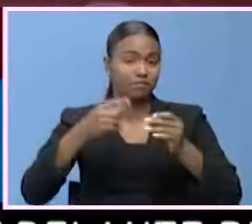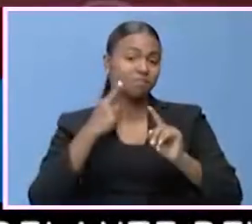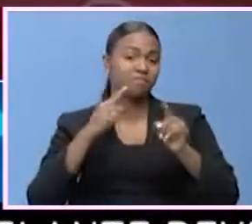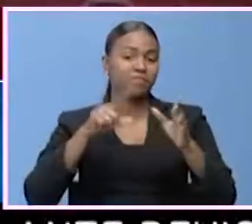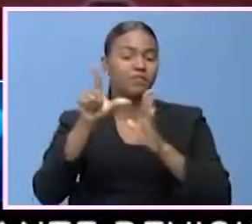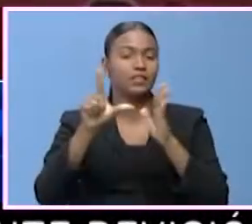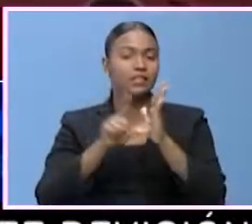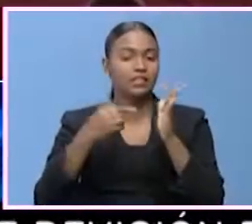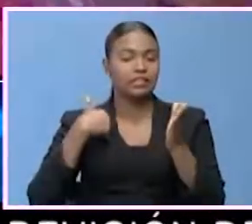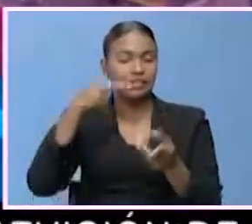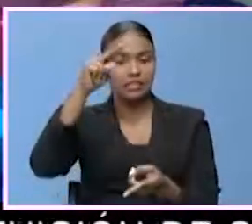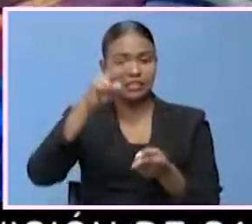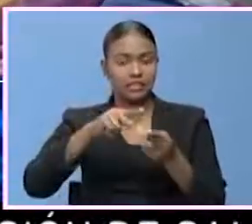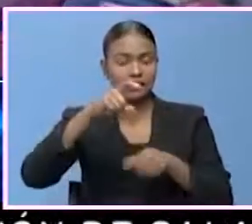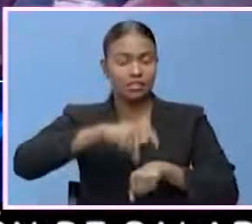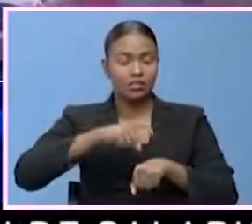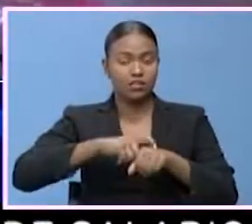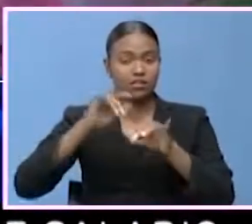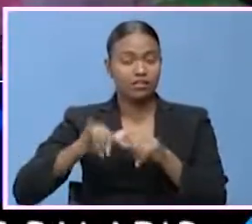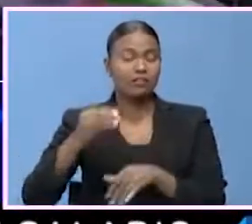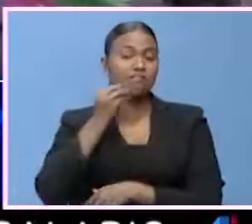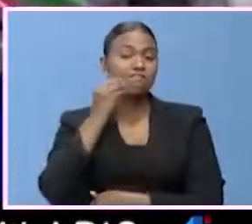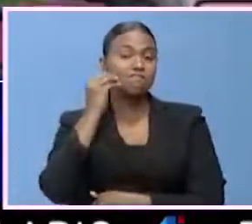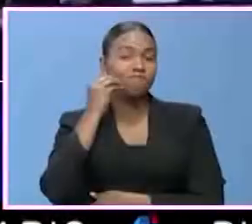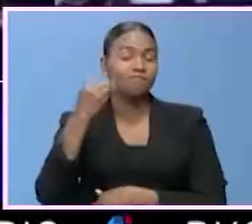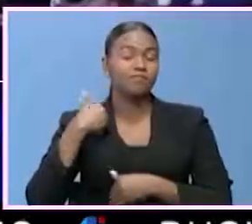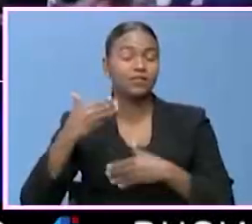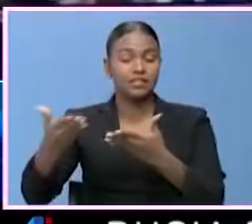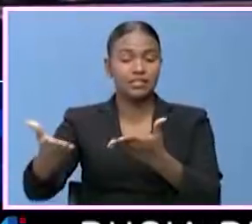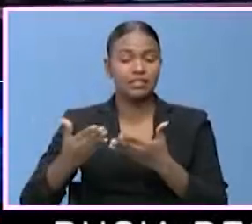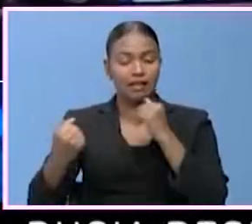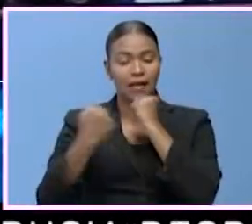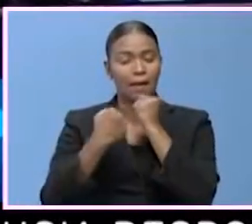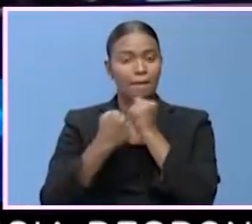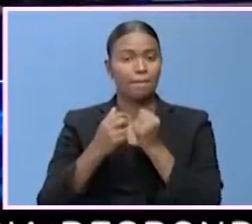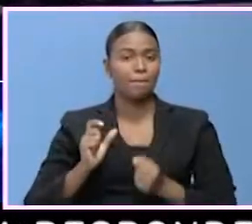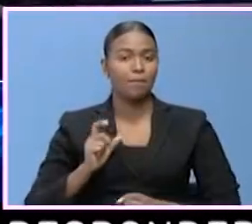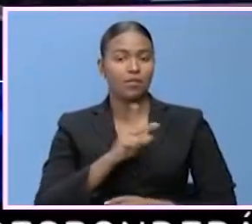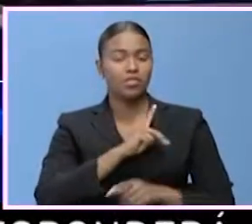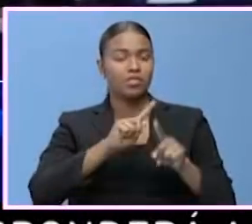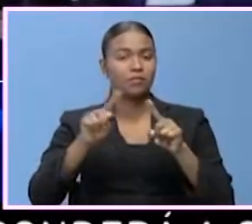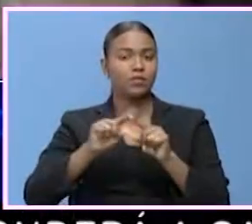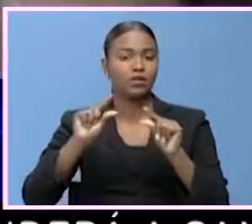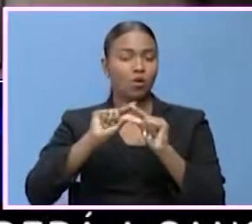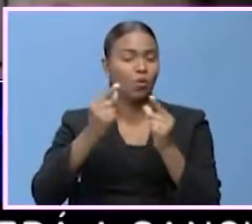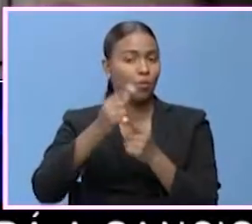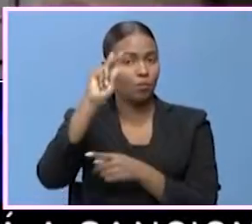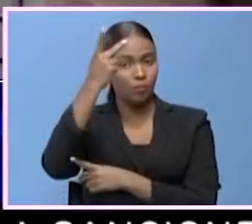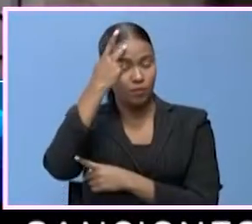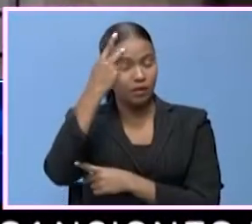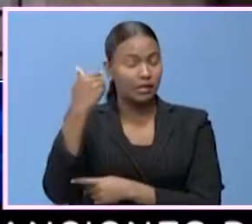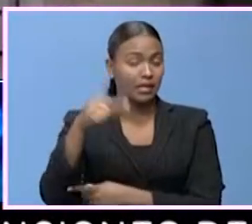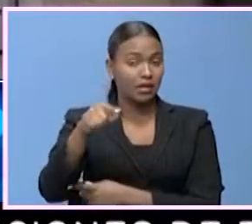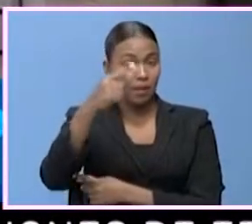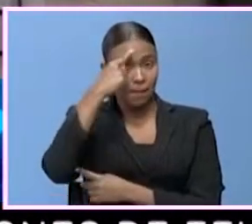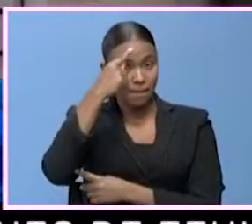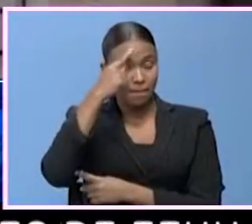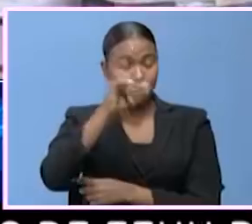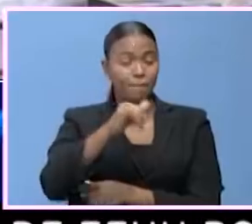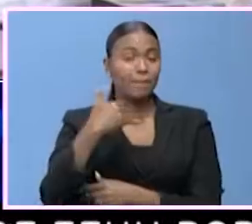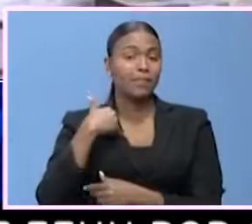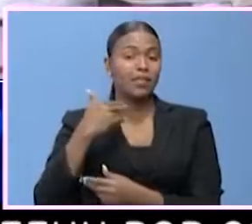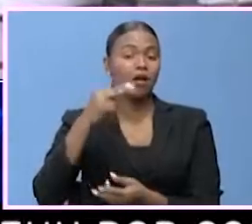una disminución en el horario del toque de queda recibió el respaldo de diputados de distintos partidos, los que consideran que favorece